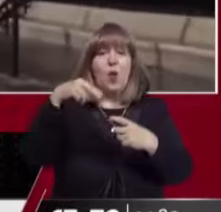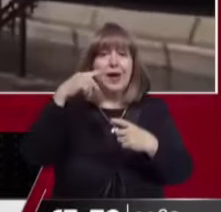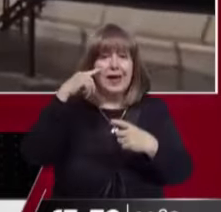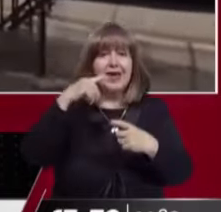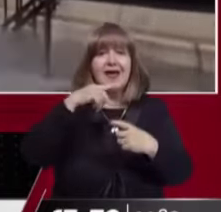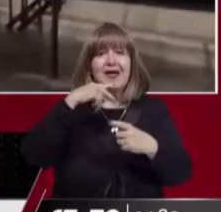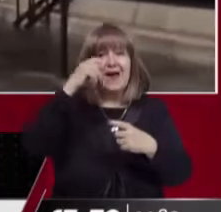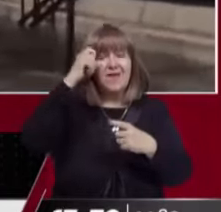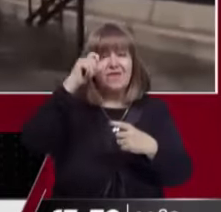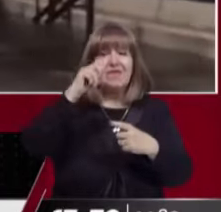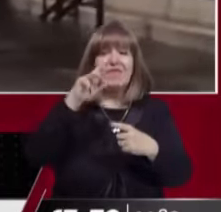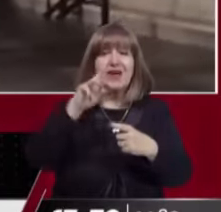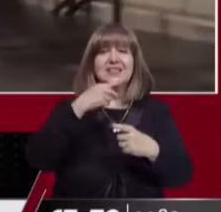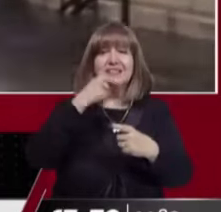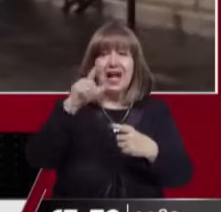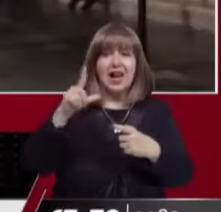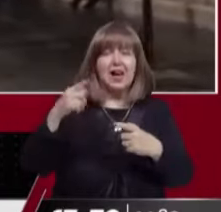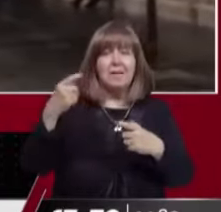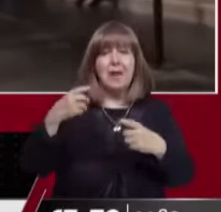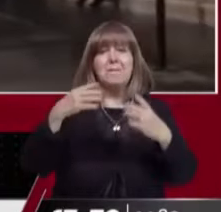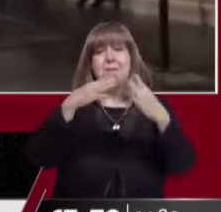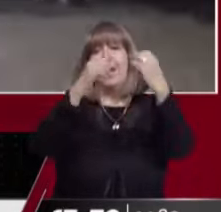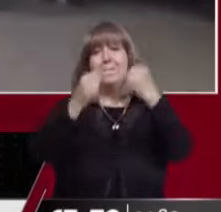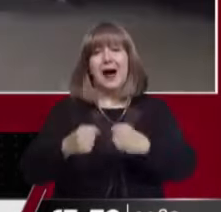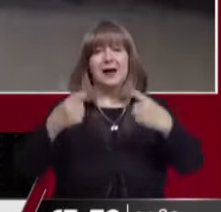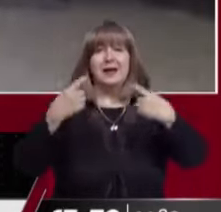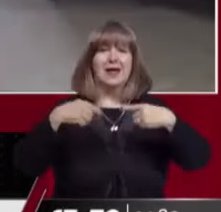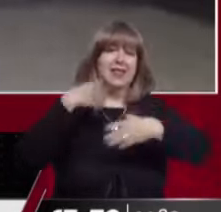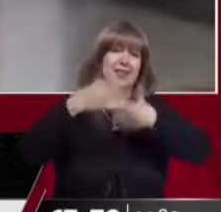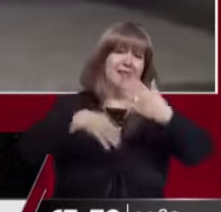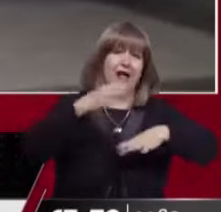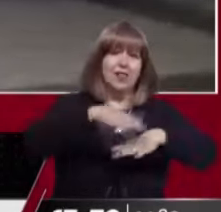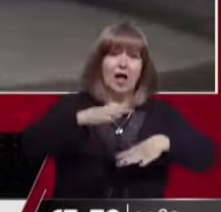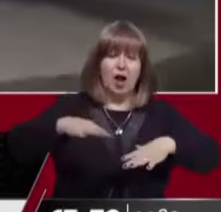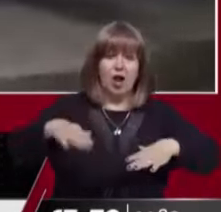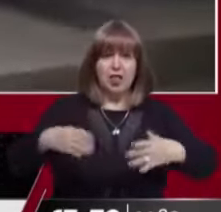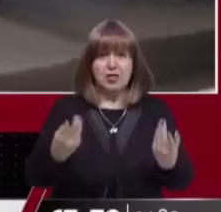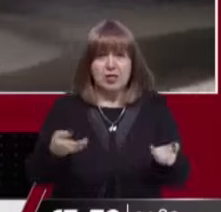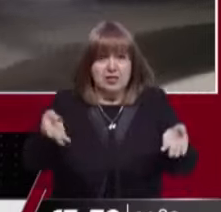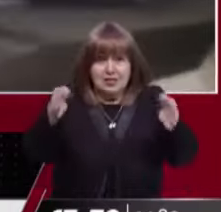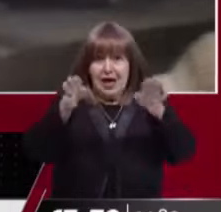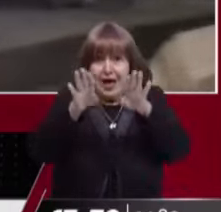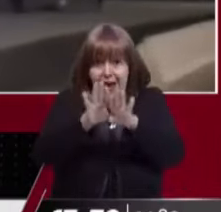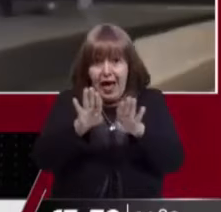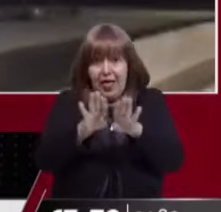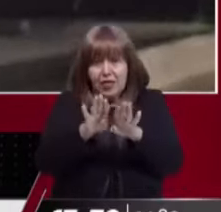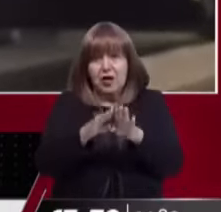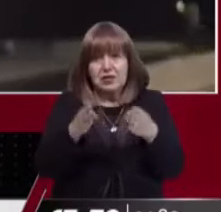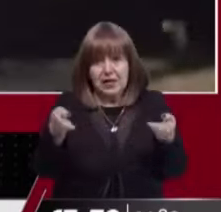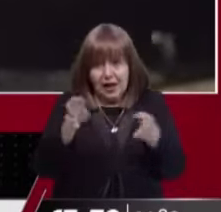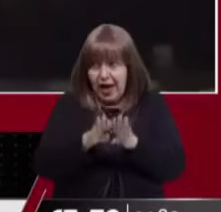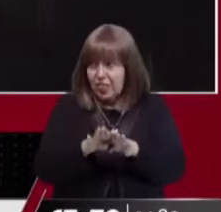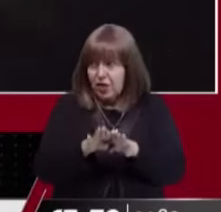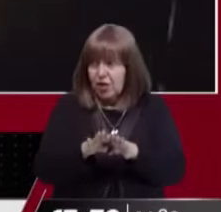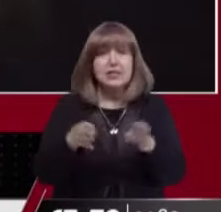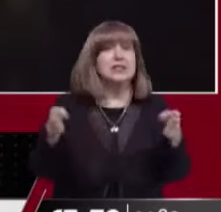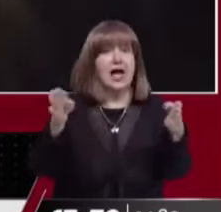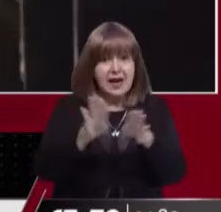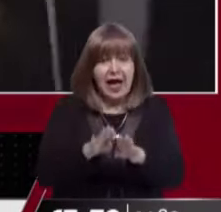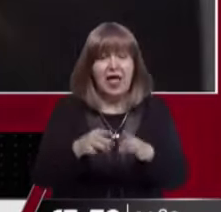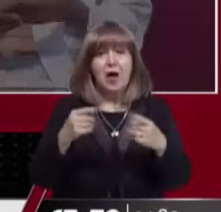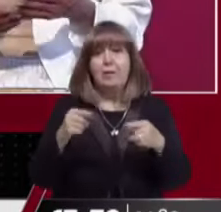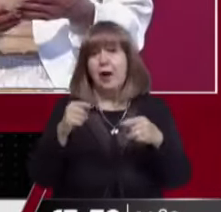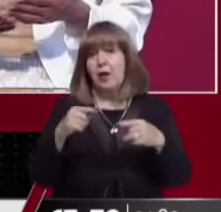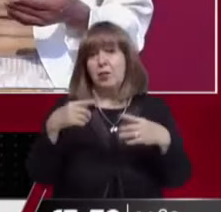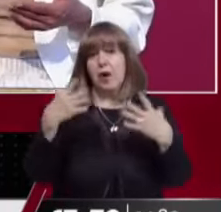¿no? Donde, como te decía, es muy visitado por muchos argentinos. Bueno, están cerrados. Cerraron los parques. Claro. Cerraron hoy, sí, o cerraban a